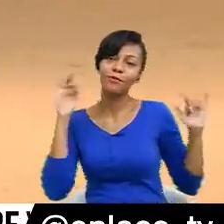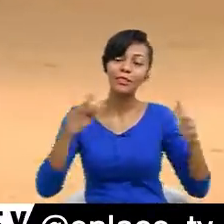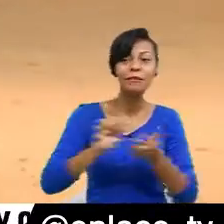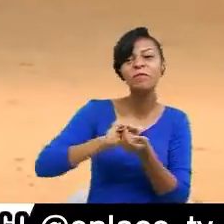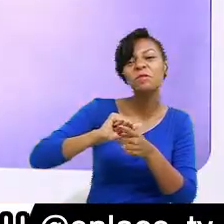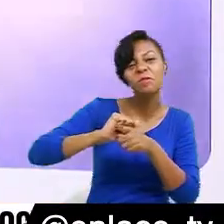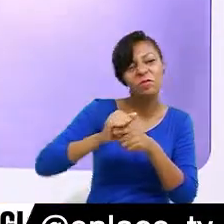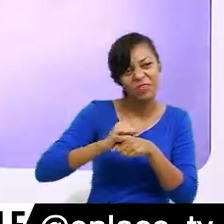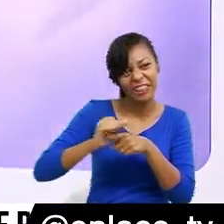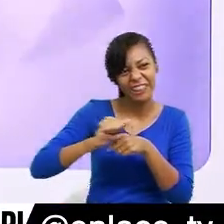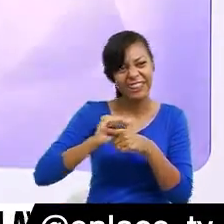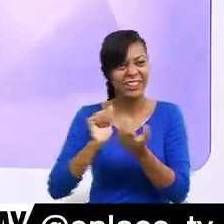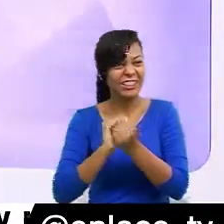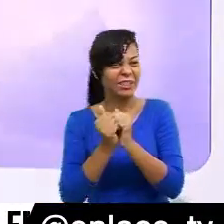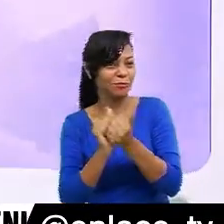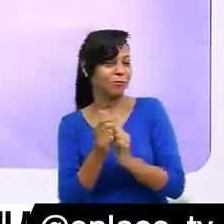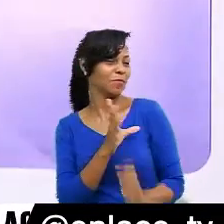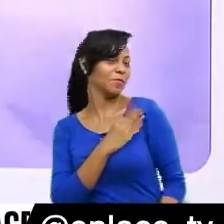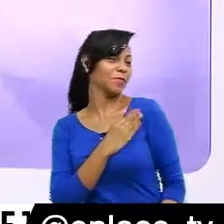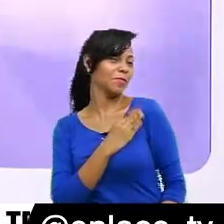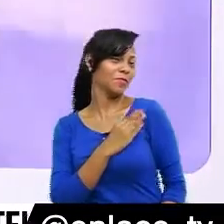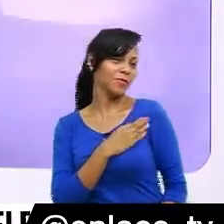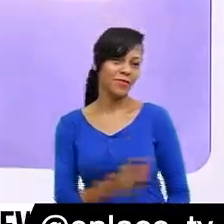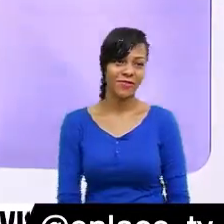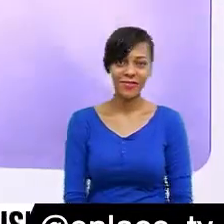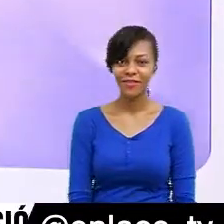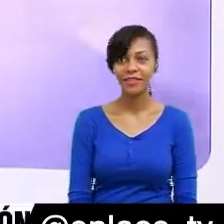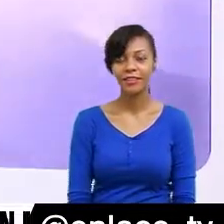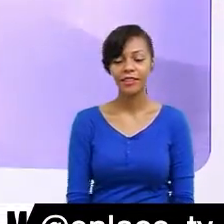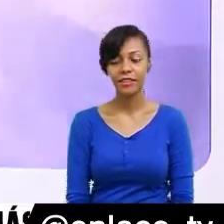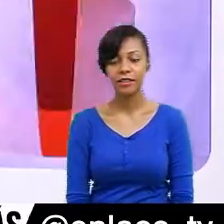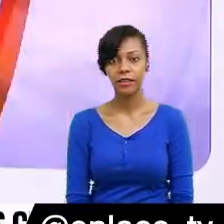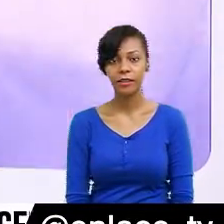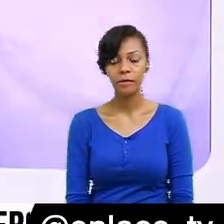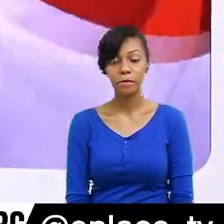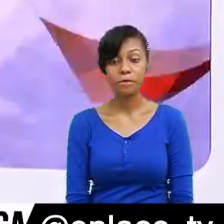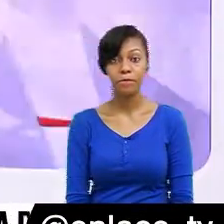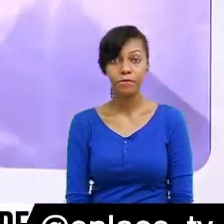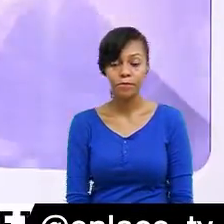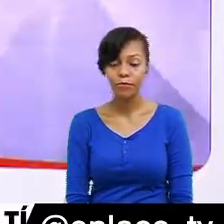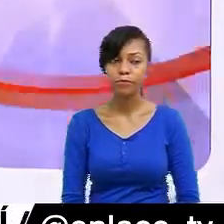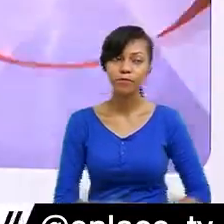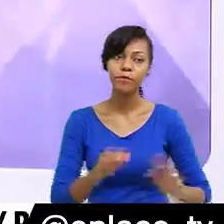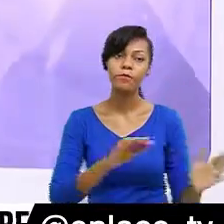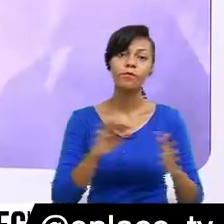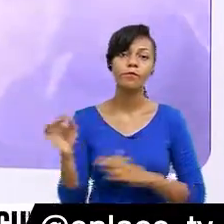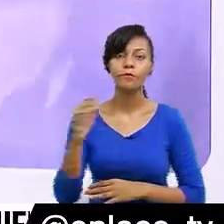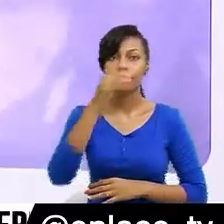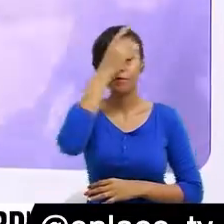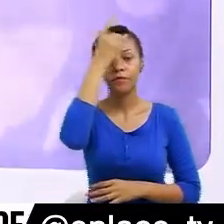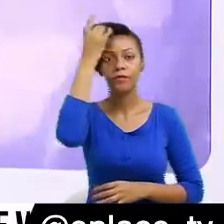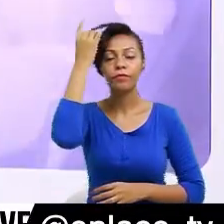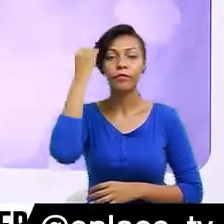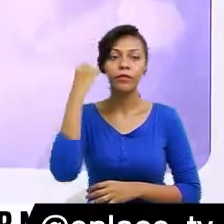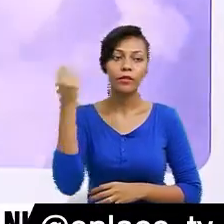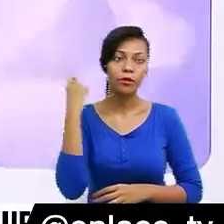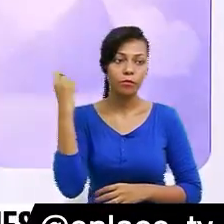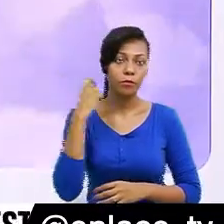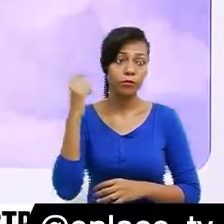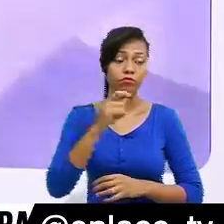favorito. Qué bien. Hablemos ahora del desarrollo del seminario en vendaje deportivo, el cual se cumplió en